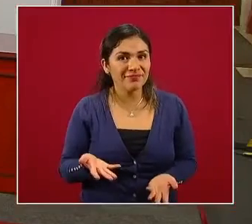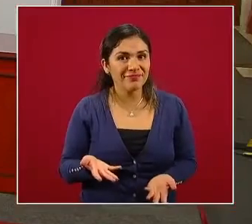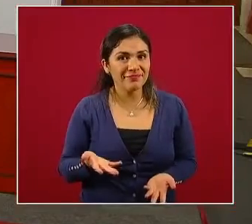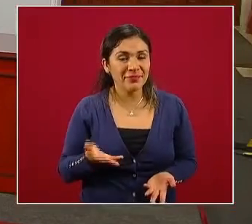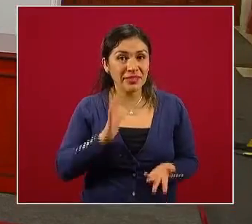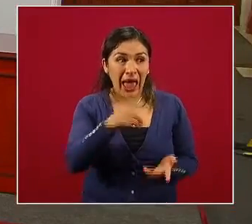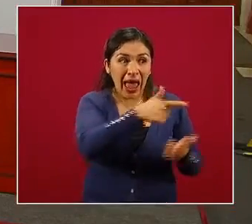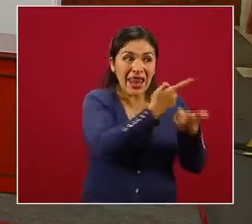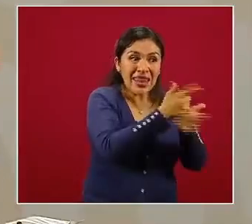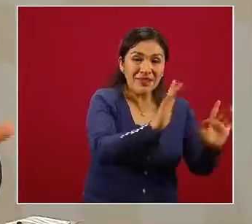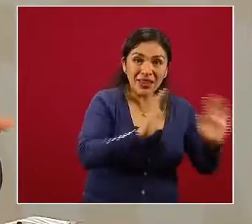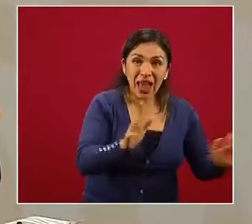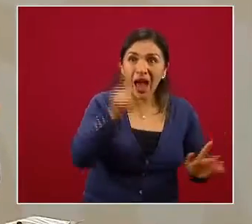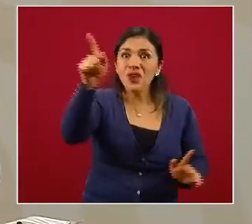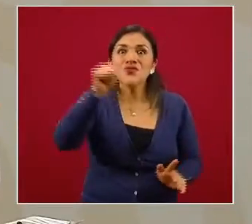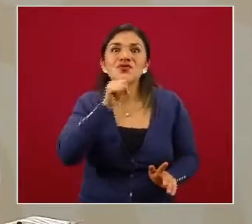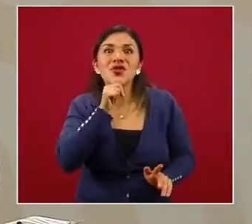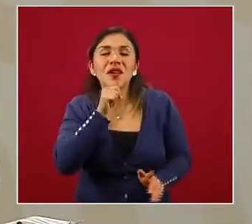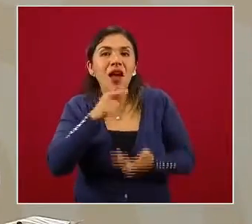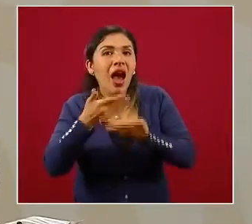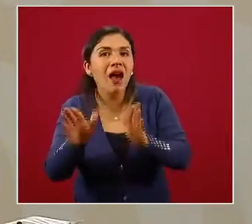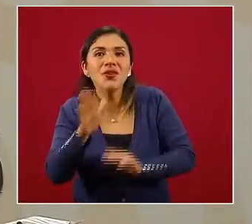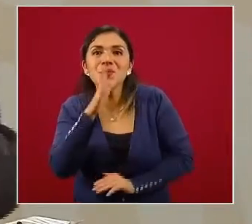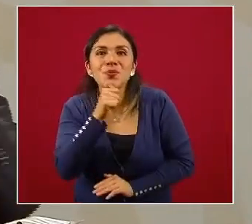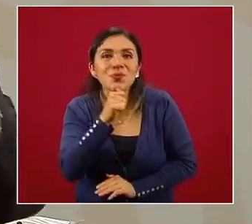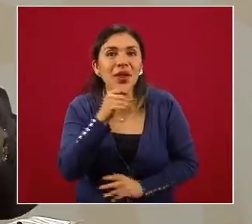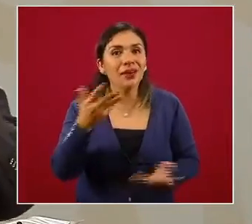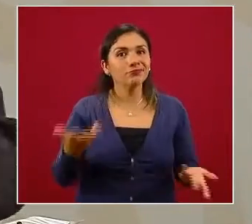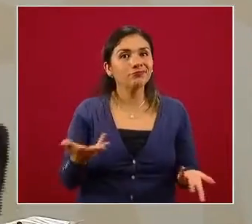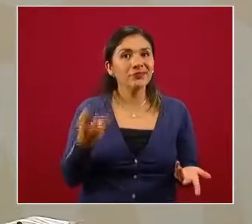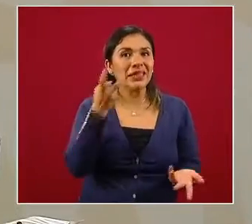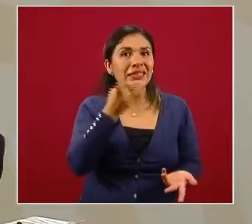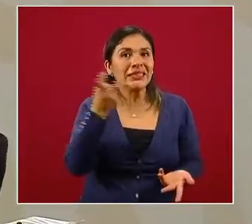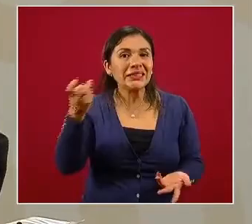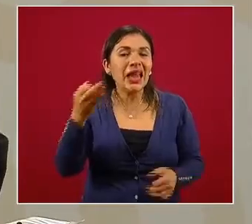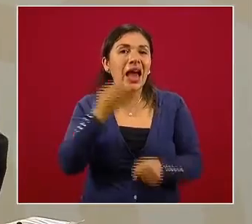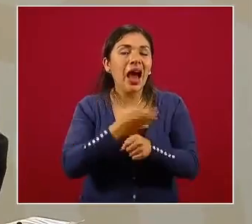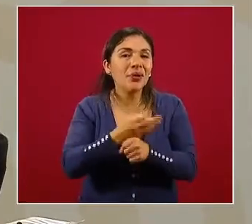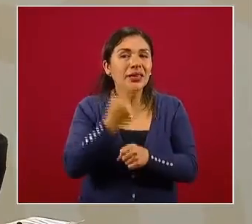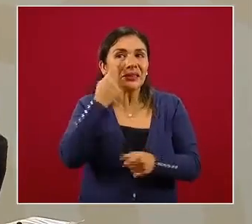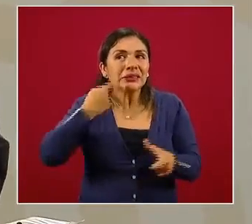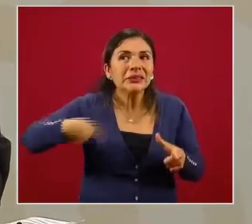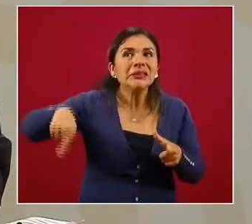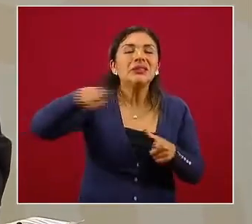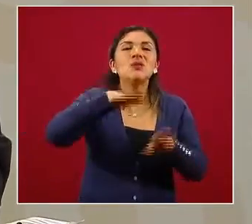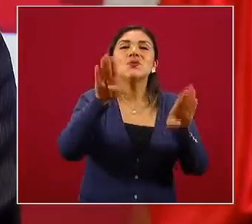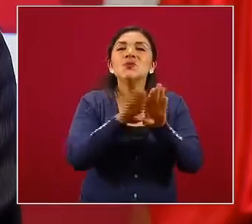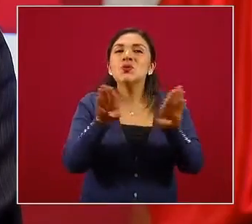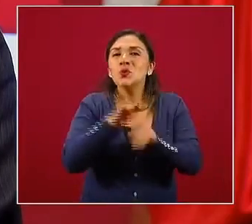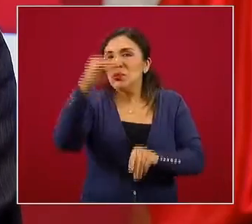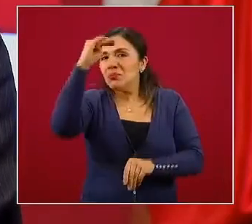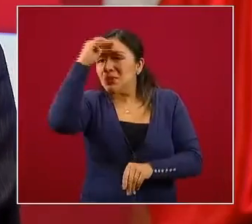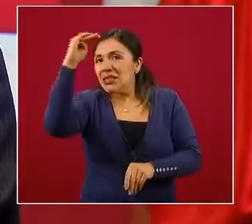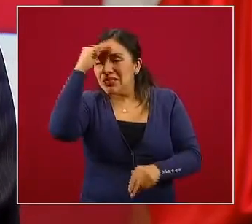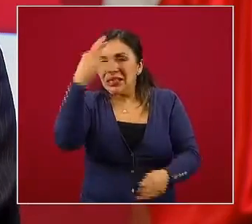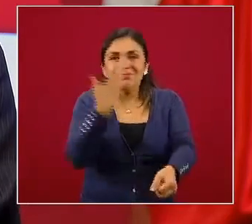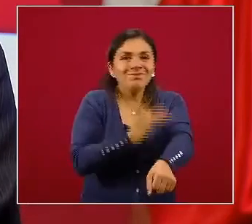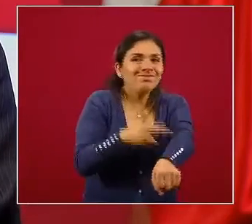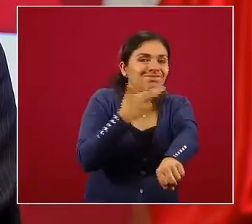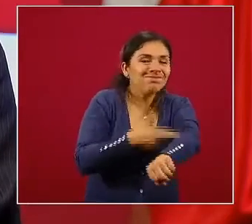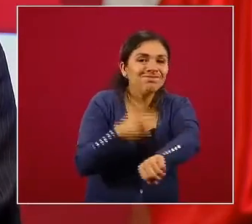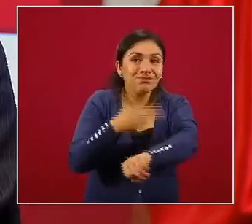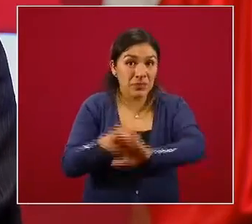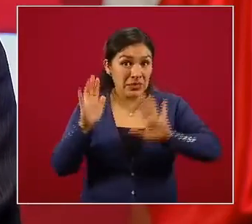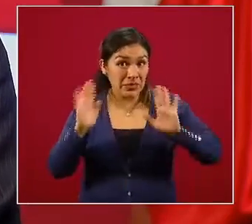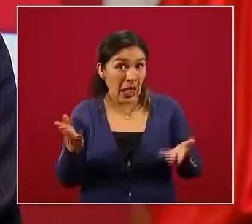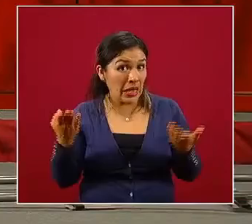ya se liberó, pero el otro no puede integrarse, ¿no? Entonces, estamos viendo varios esquemas, no está